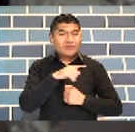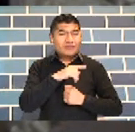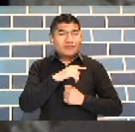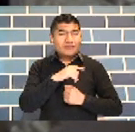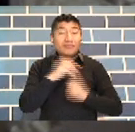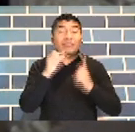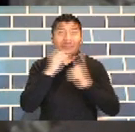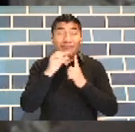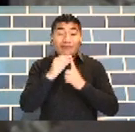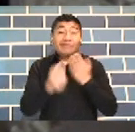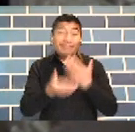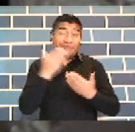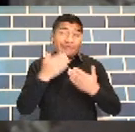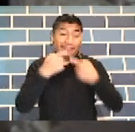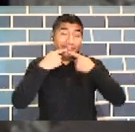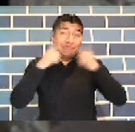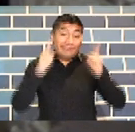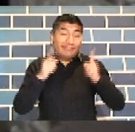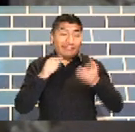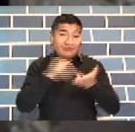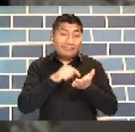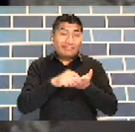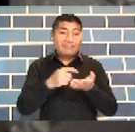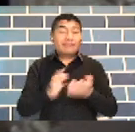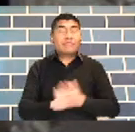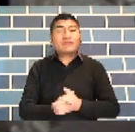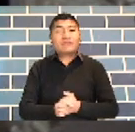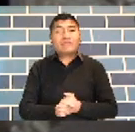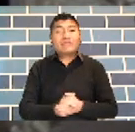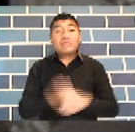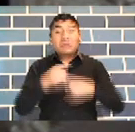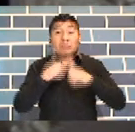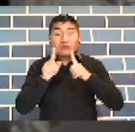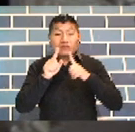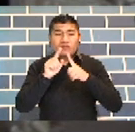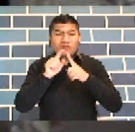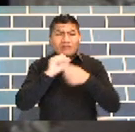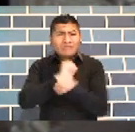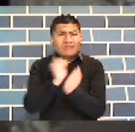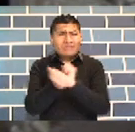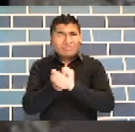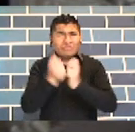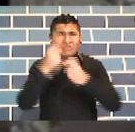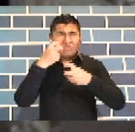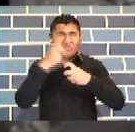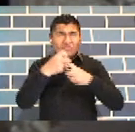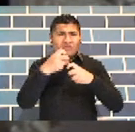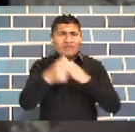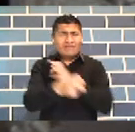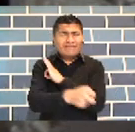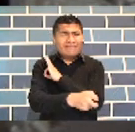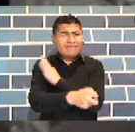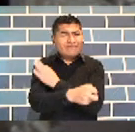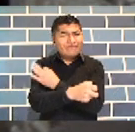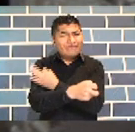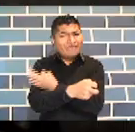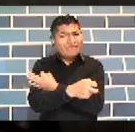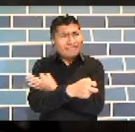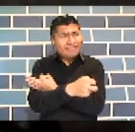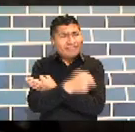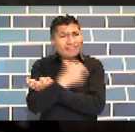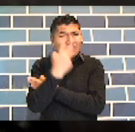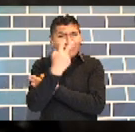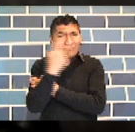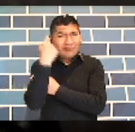Son palabras fáciles de pronunciarse estas, pero se vuelven duras y fuertes si le cobran el